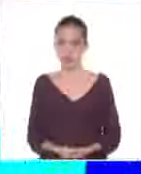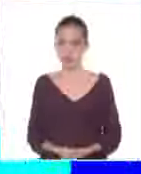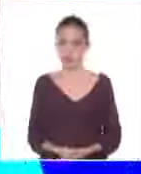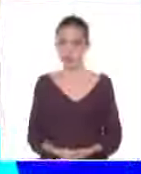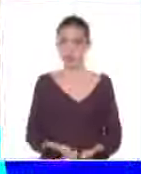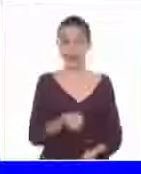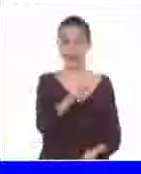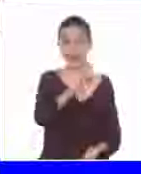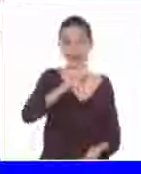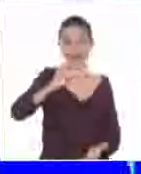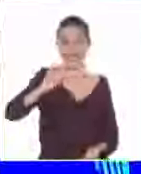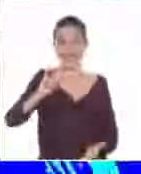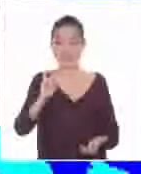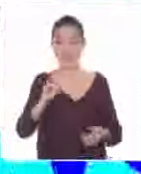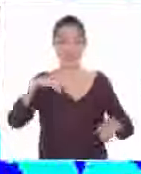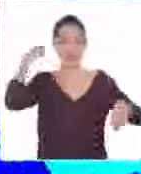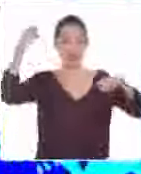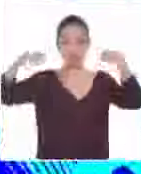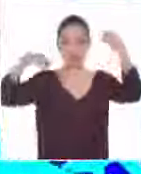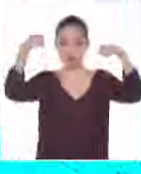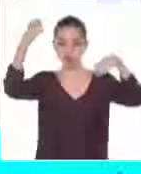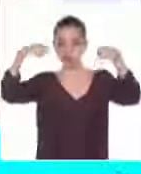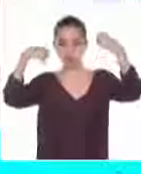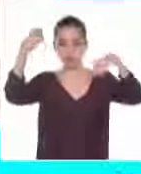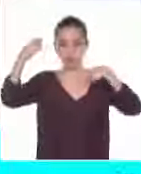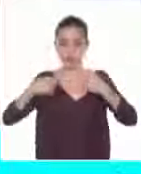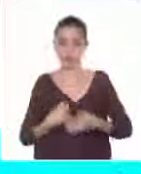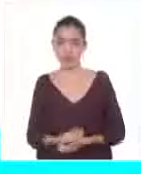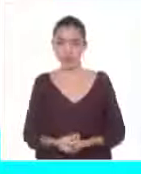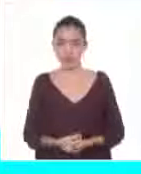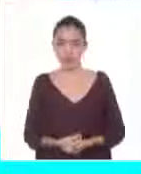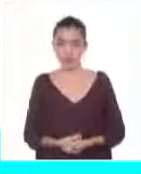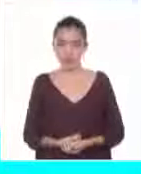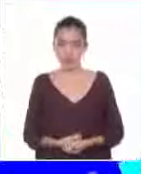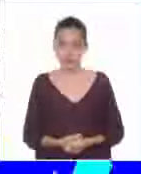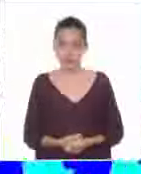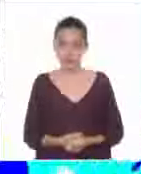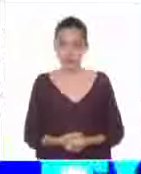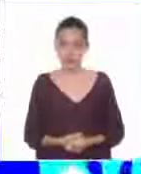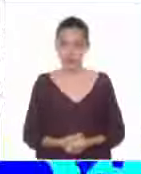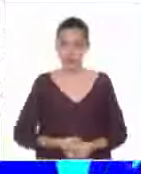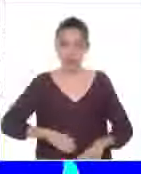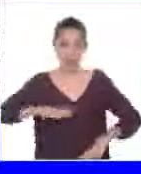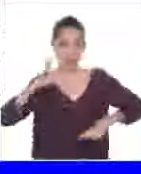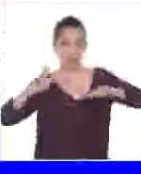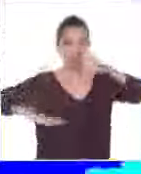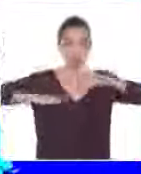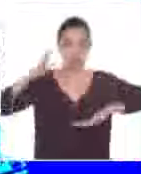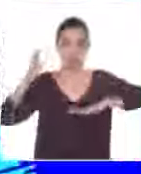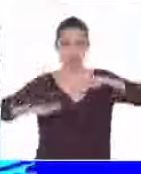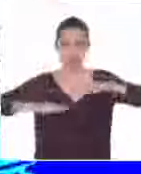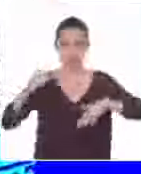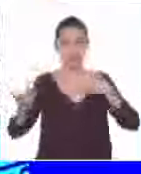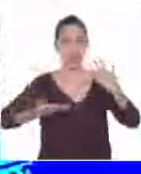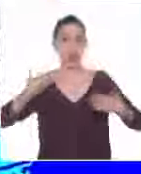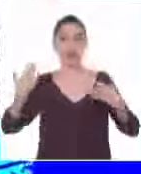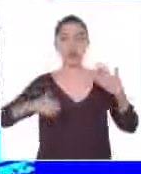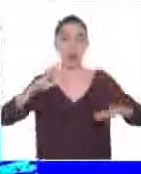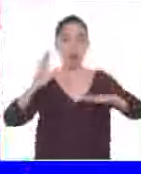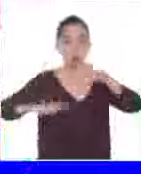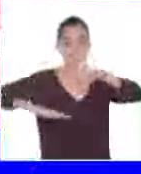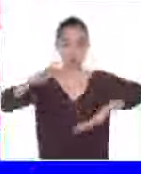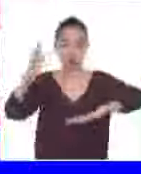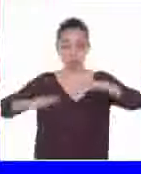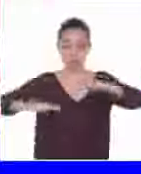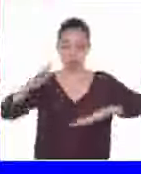estuvo dedicada a los cabildos de nación y a las casas Ileocha. Y al encuentro de estos espacios de fértil espiritualidad ha ido